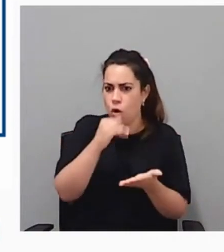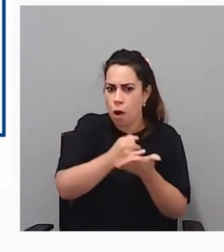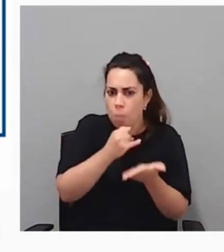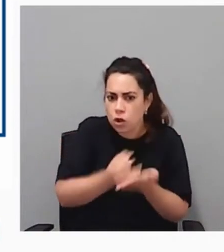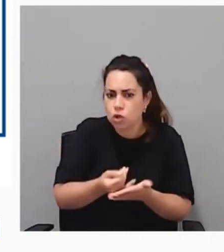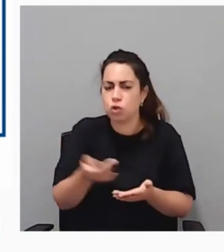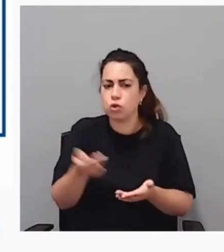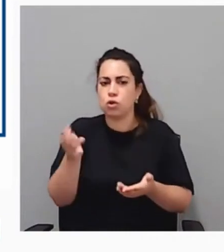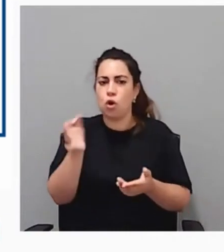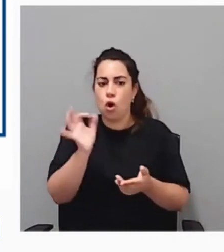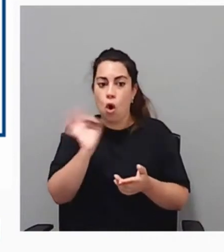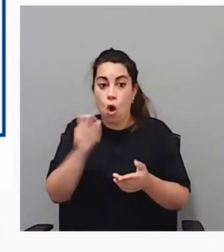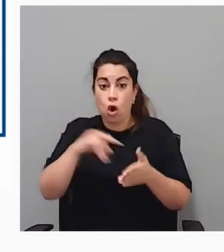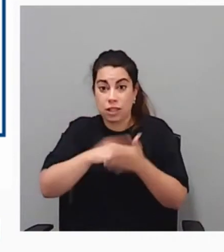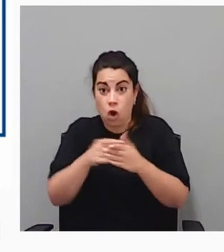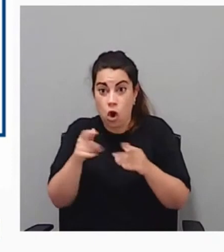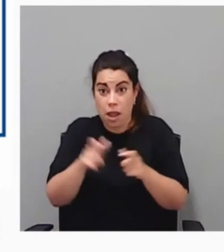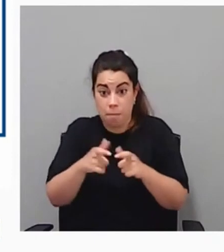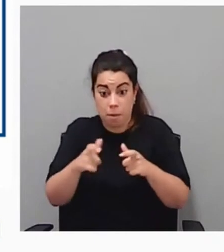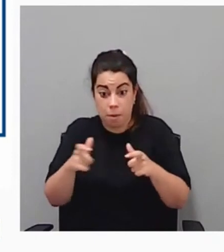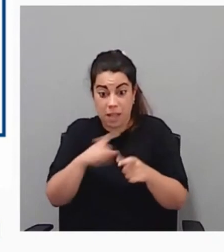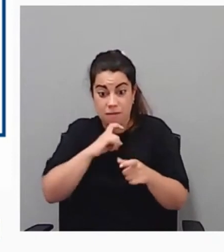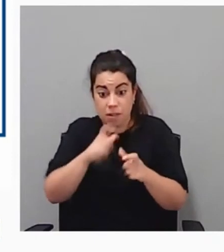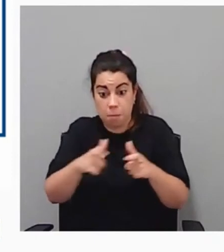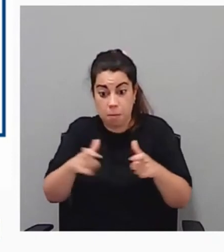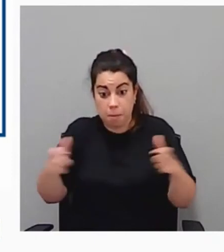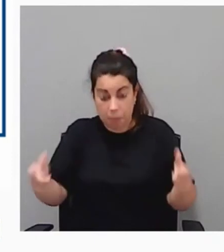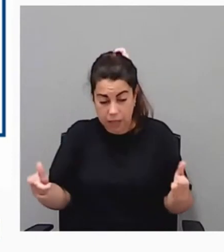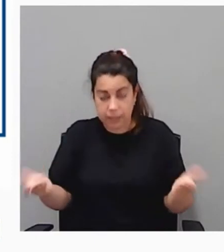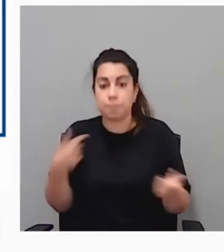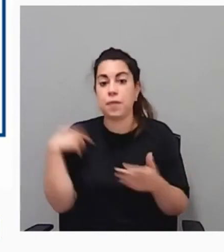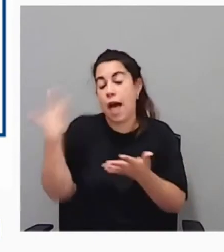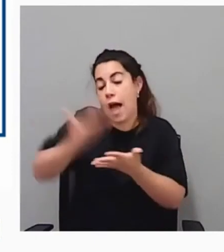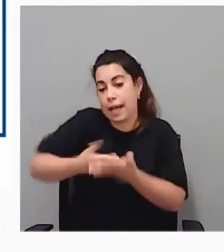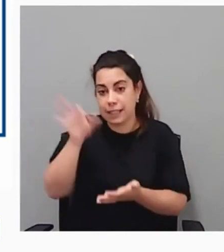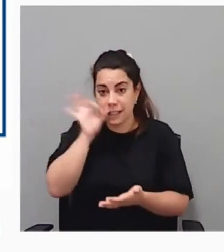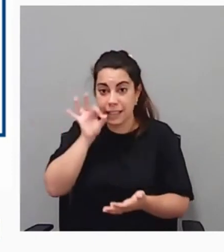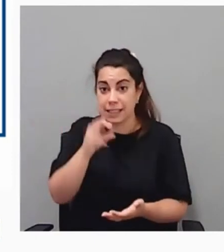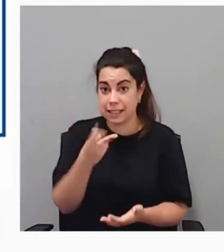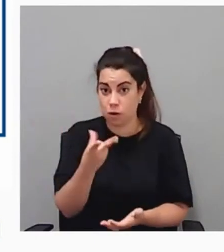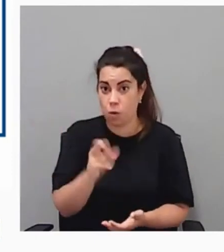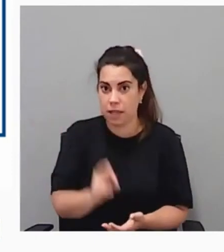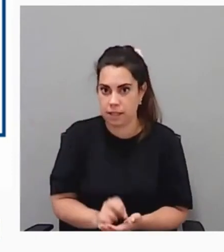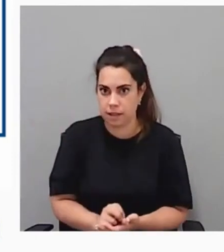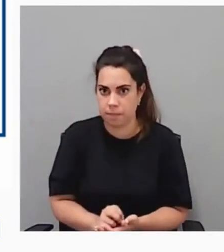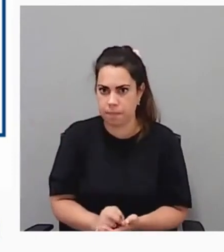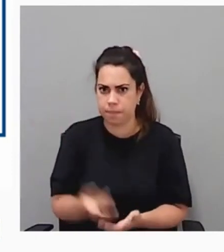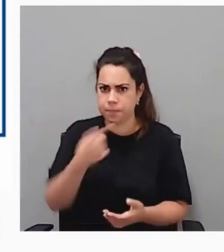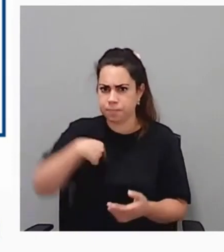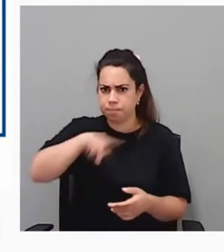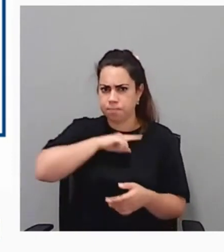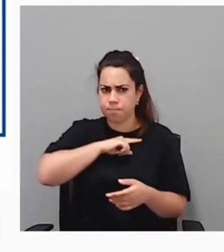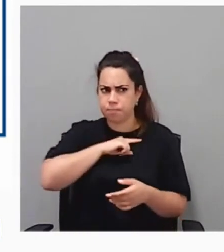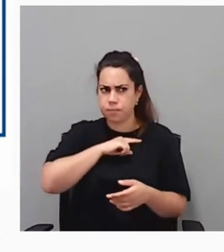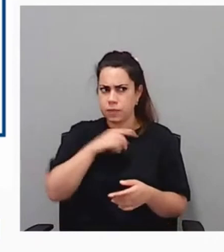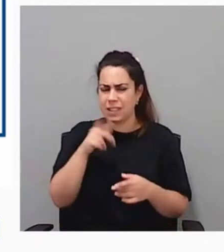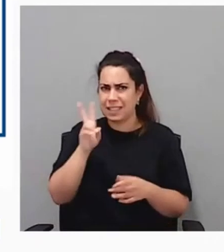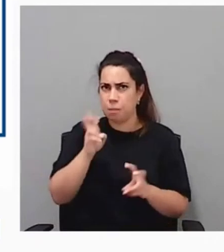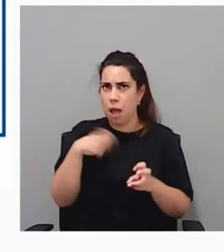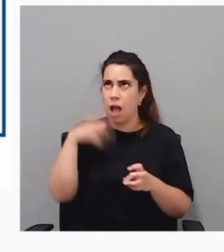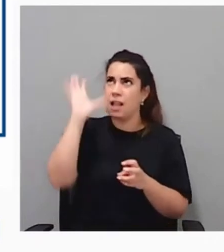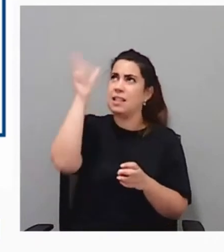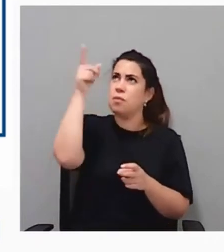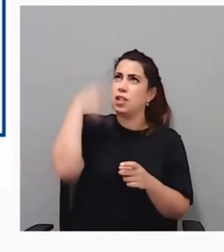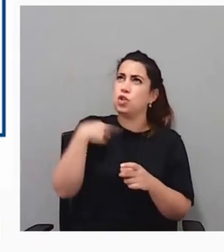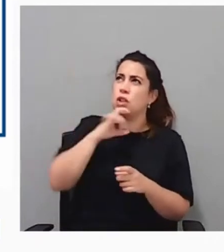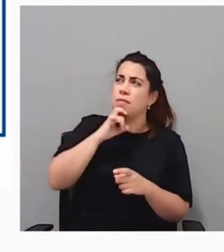XX, donde gente como yo se dedica a la biología siendo físicos. Intentamos entender la complejidad del universo. Y hay